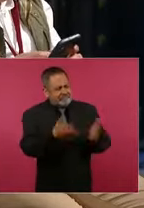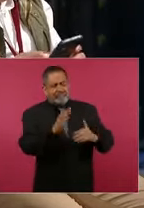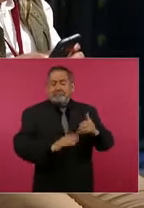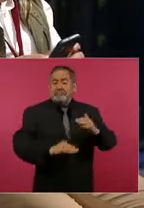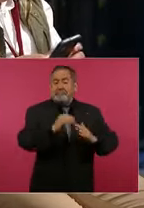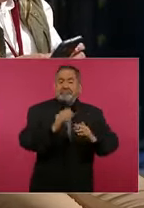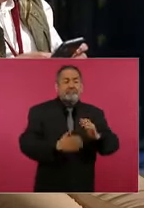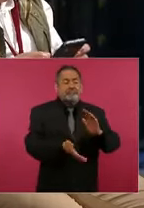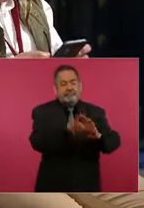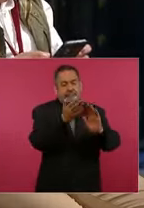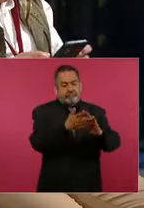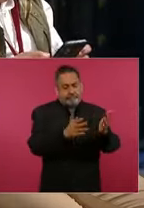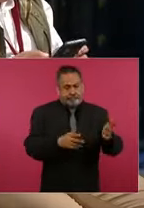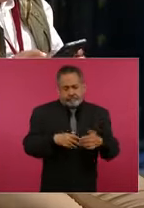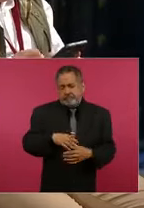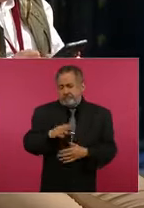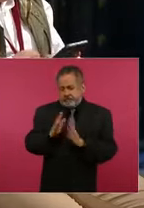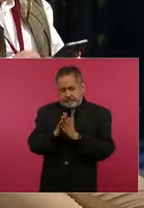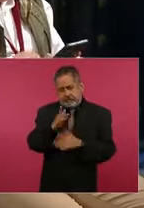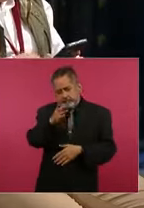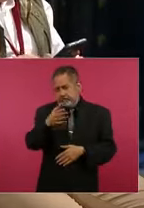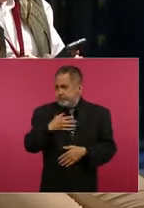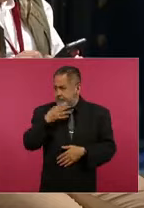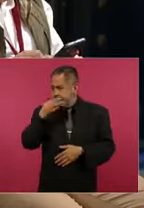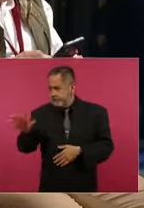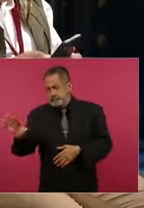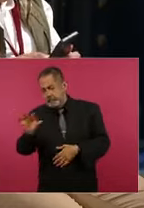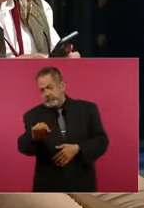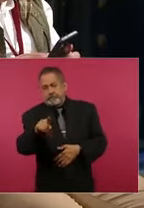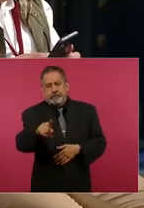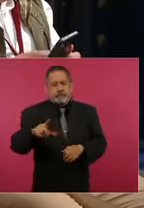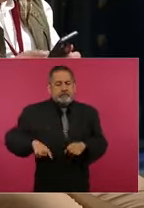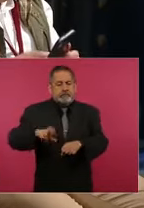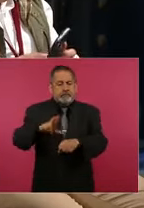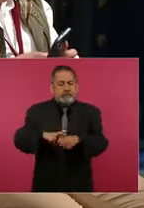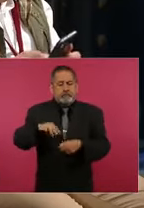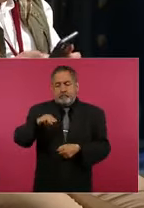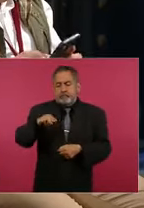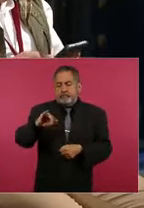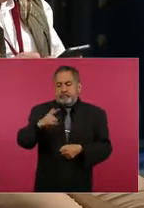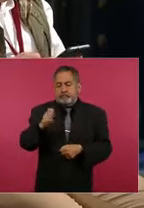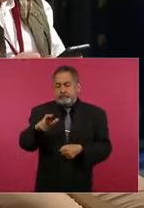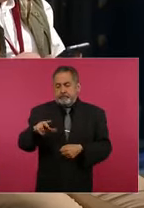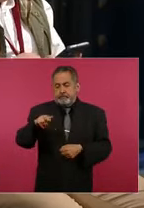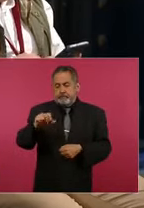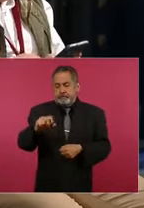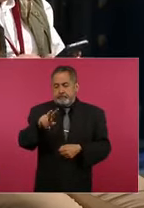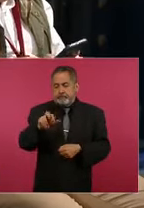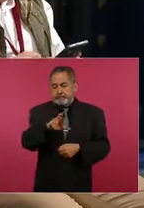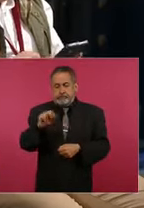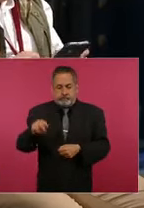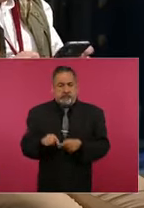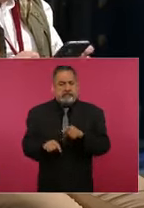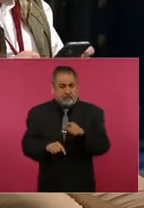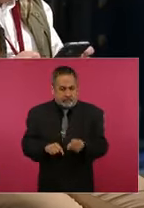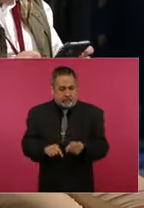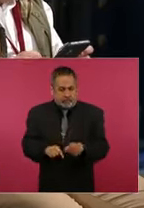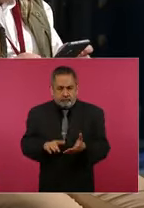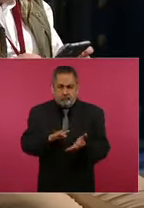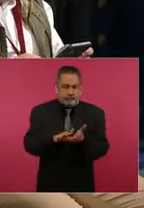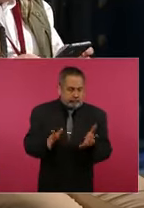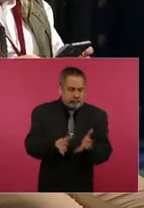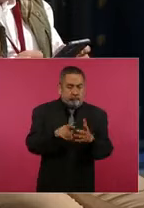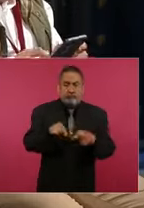también le diga al gobernador Miguel Ángel Navarro, que déjeme decirle, él impulsó